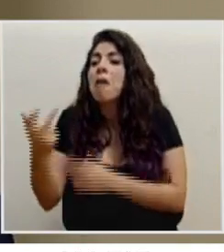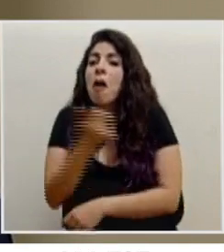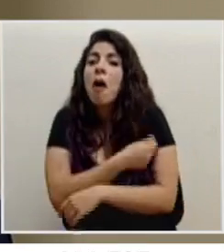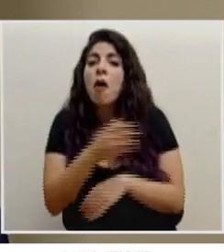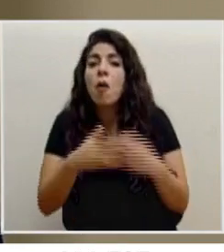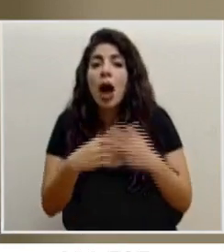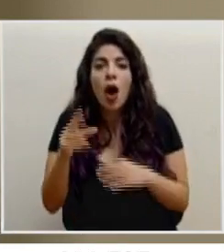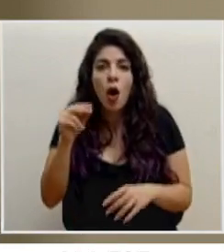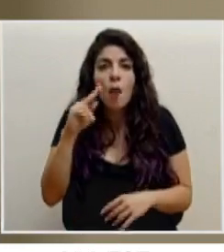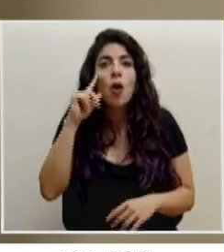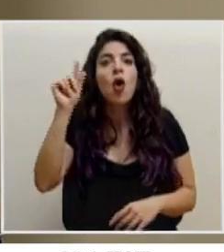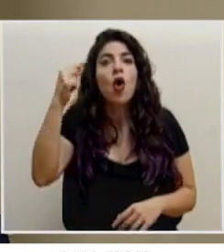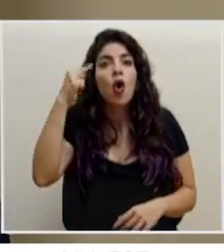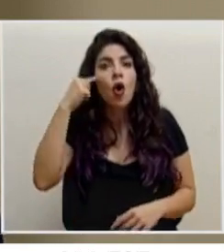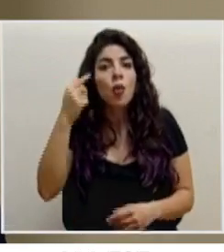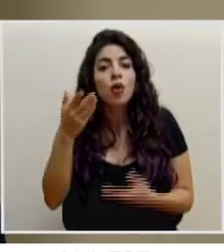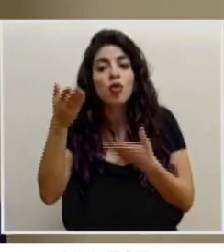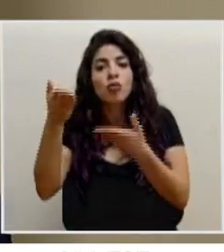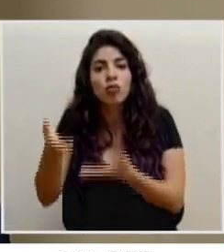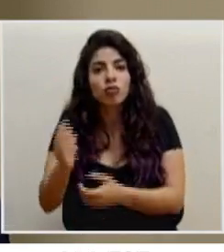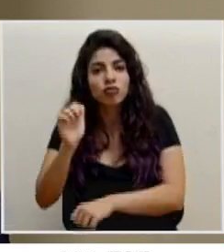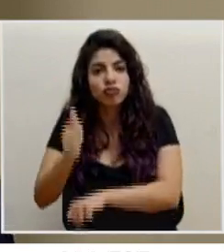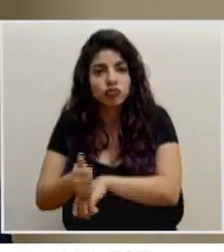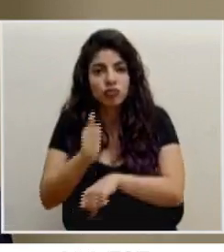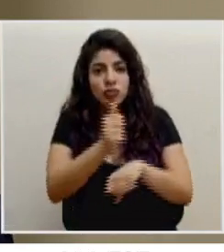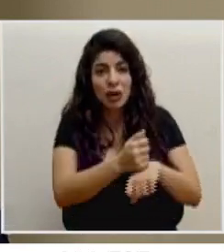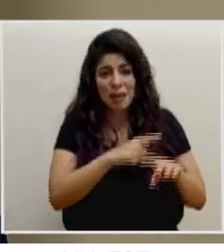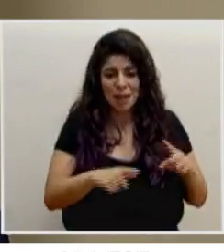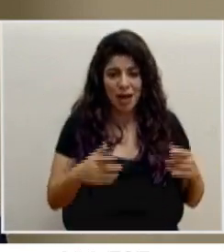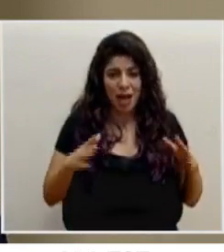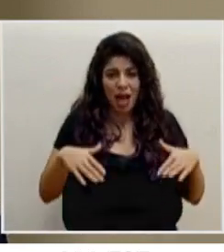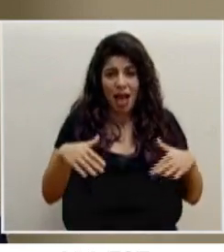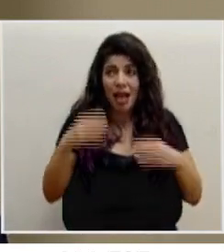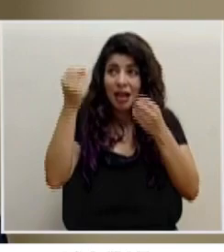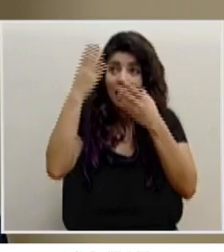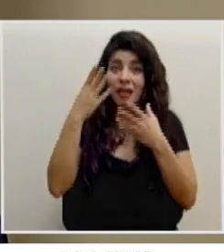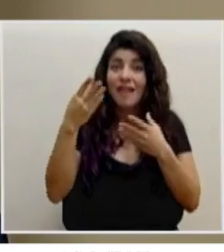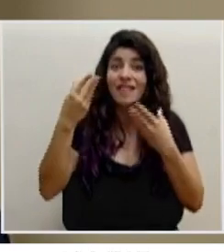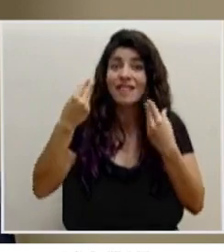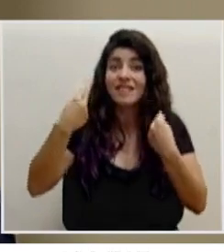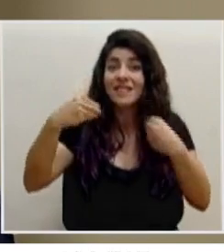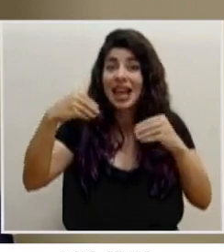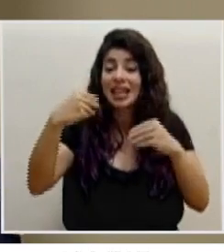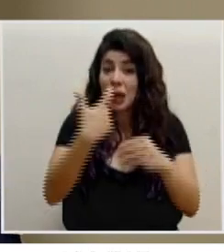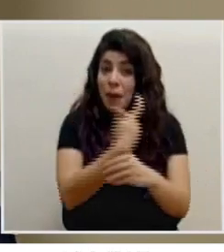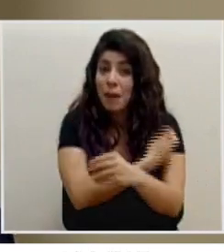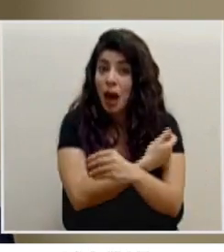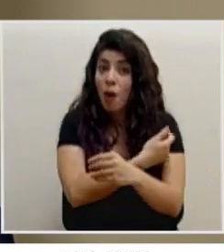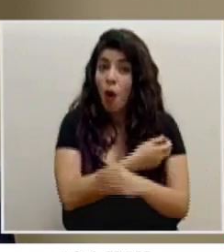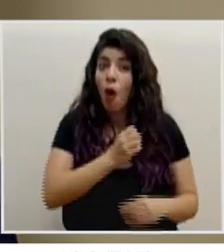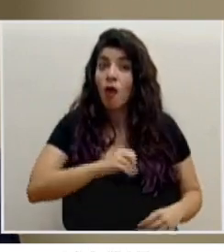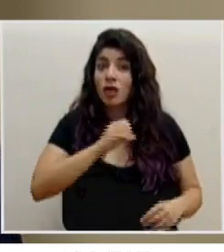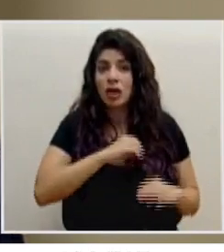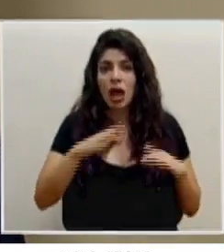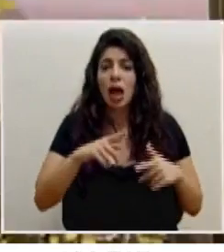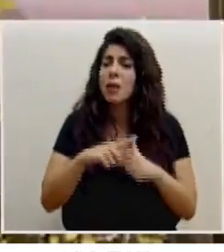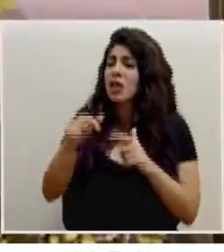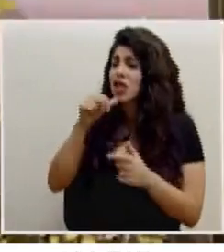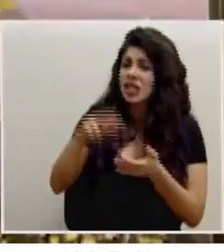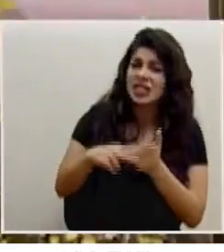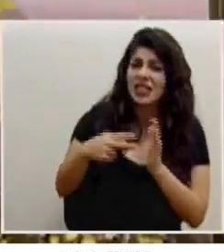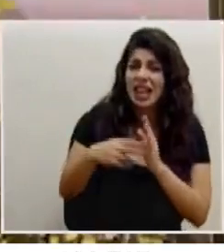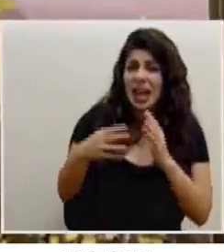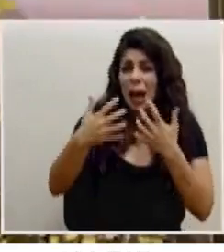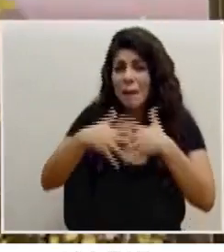a disposición porque el gobierno la ha puesto ahí, pero todavía no tenemos un reporte de que en algún lado se esté vendiendo vacuna de forma oficial. Pero entonces no es que las